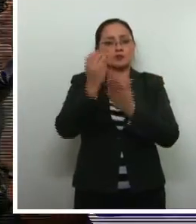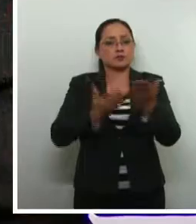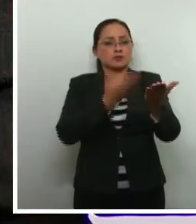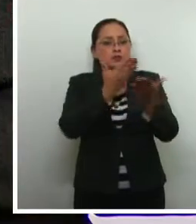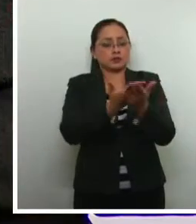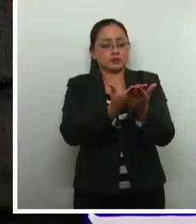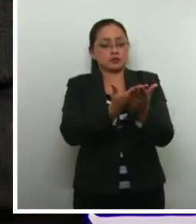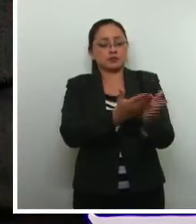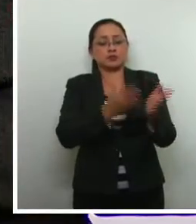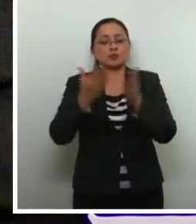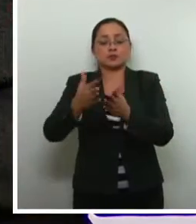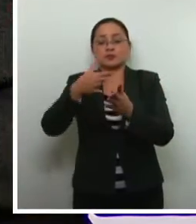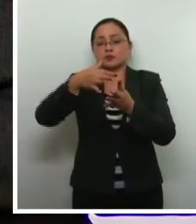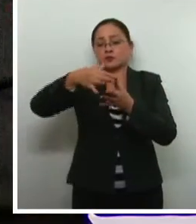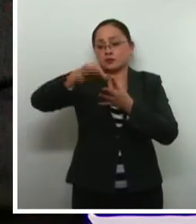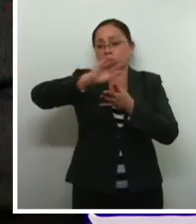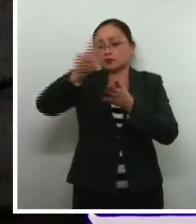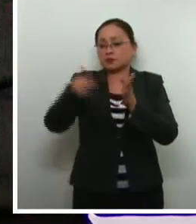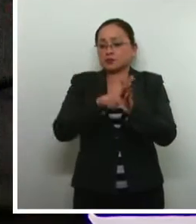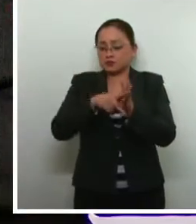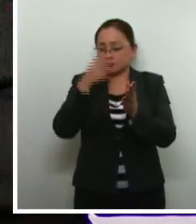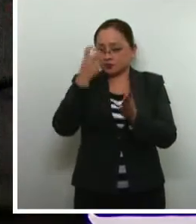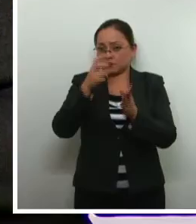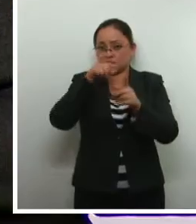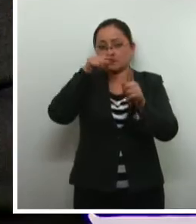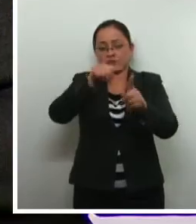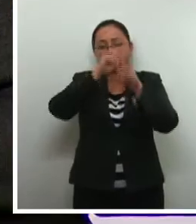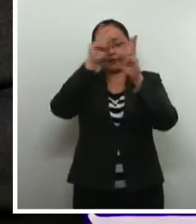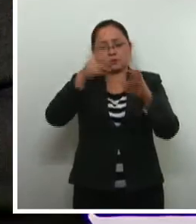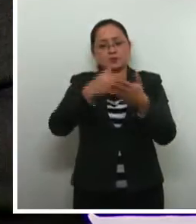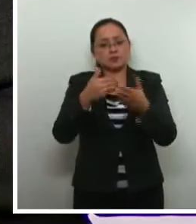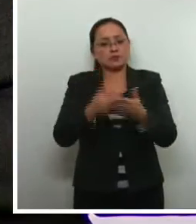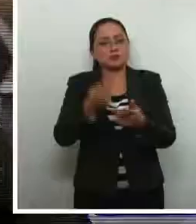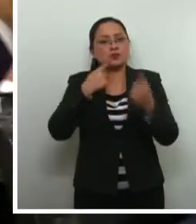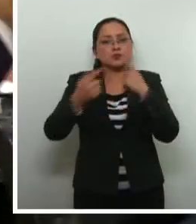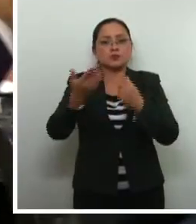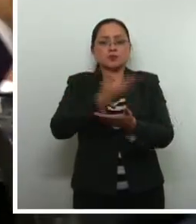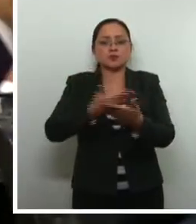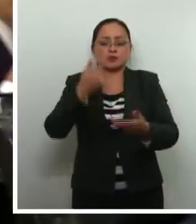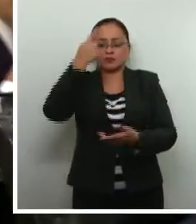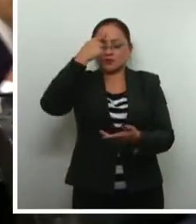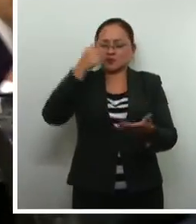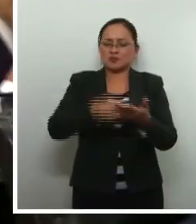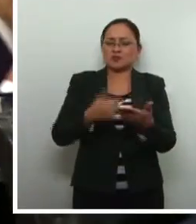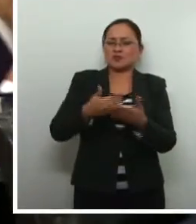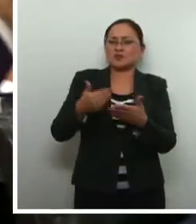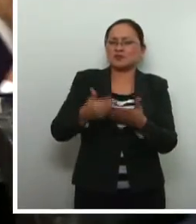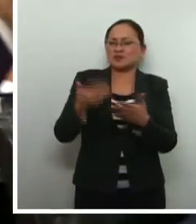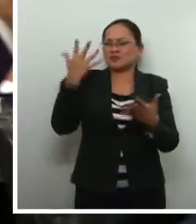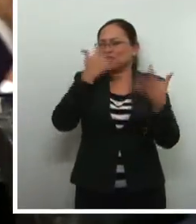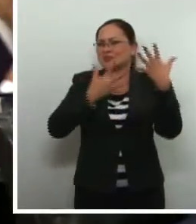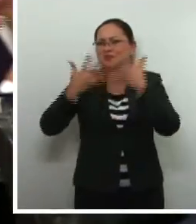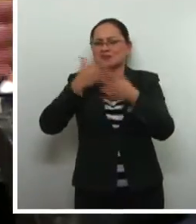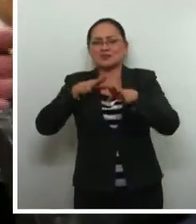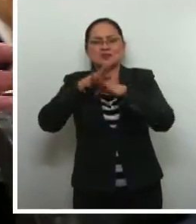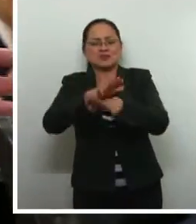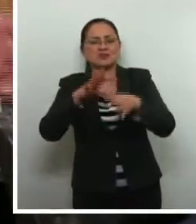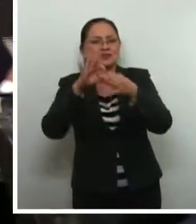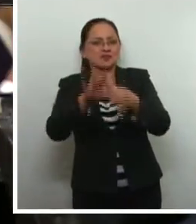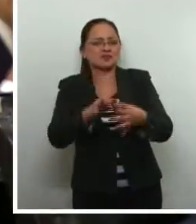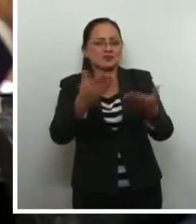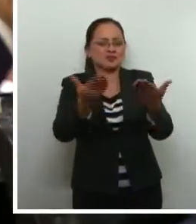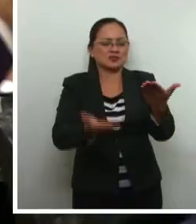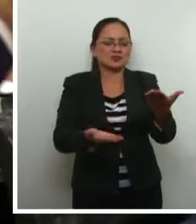y sobre todo de las reservas, señor presidente, que es el tema en discusión. Me parece que aquí hay una confusión en la que nos